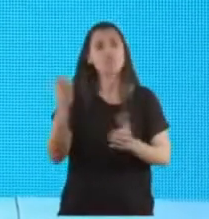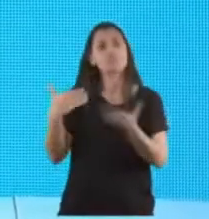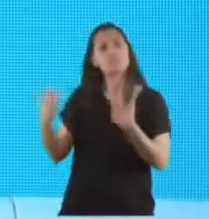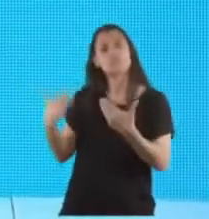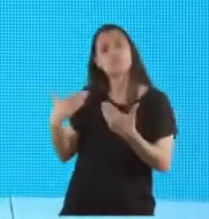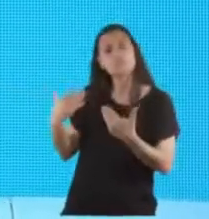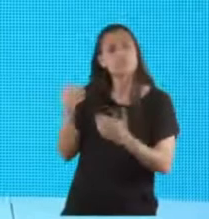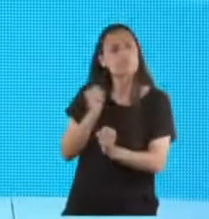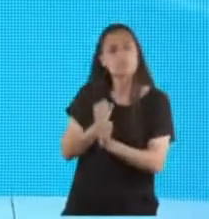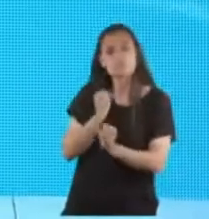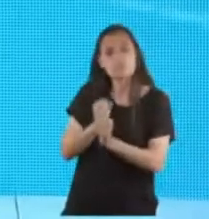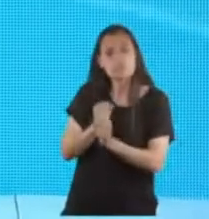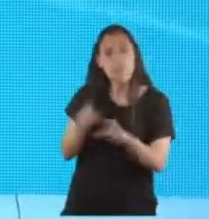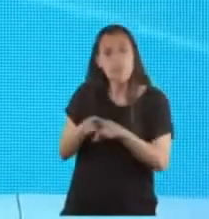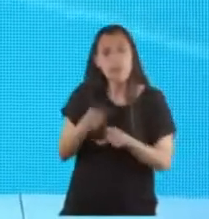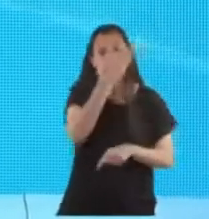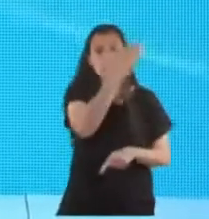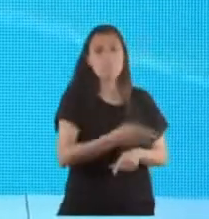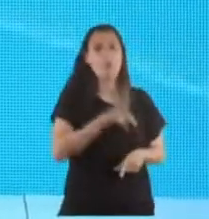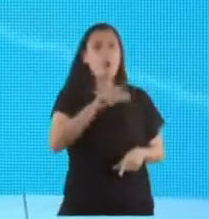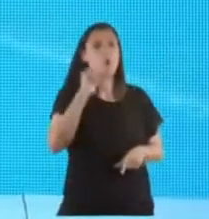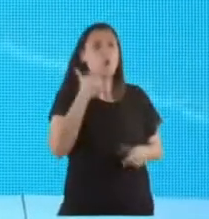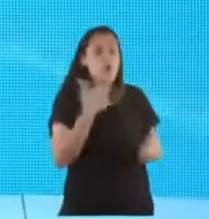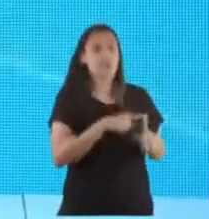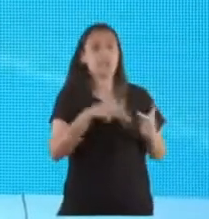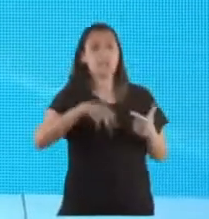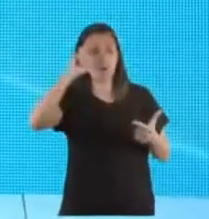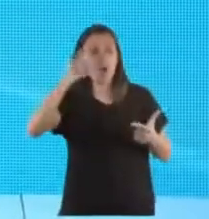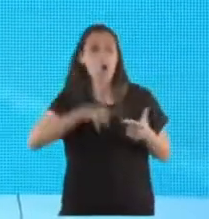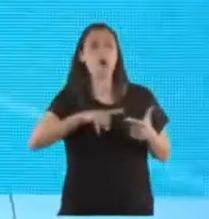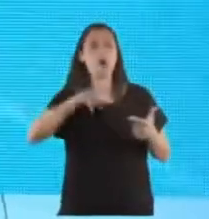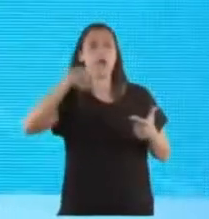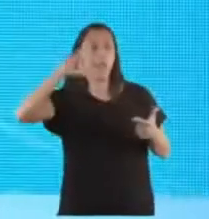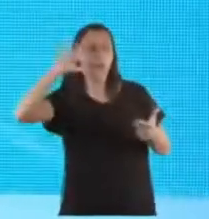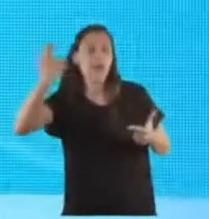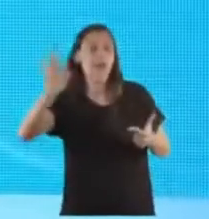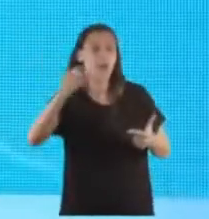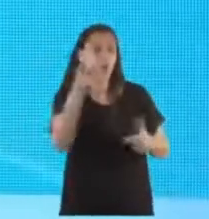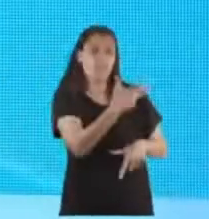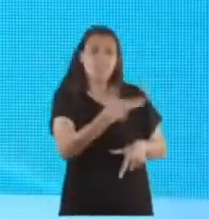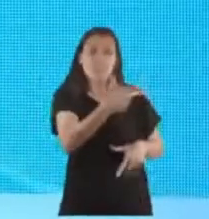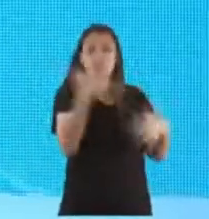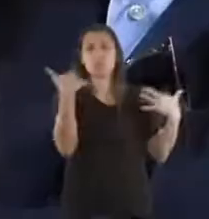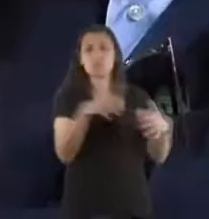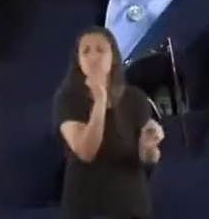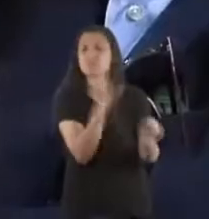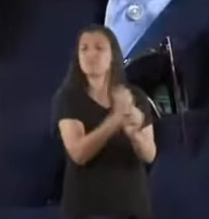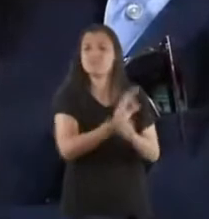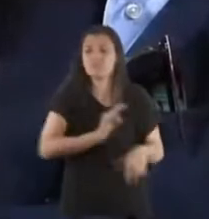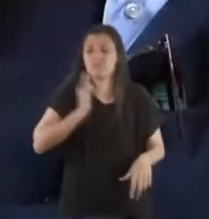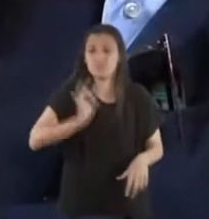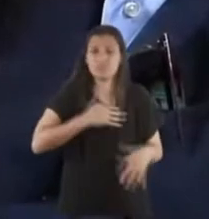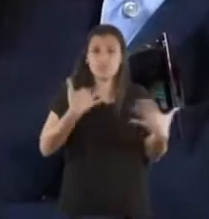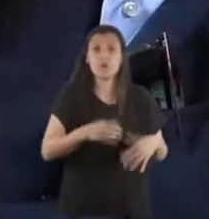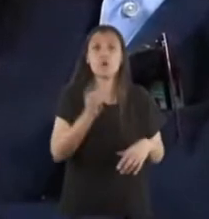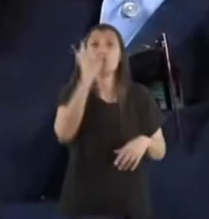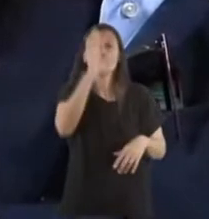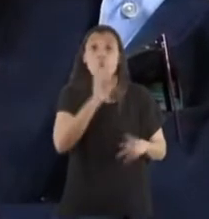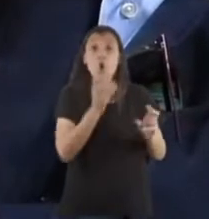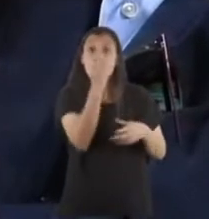hablábamos del trabajo que Luis, Noé y Leo hacen hace muchos años con los clubes no solo de